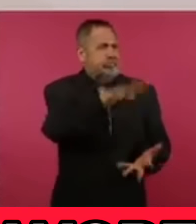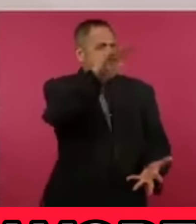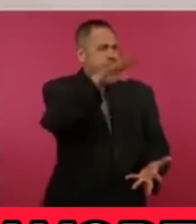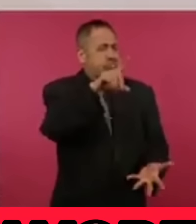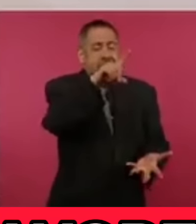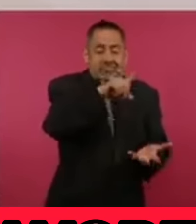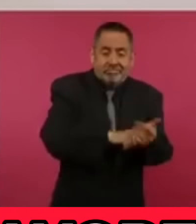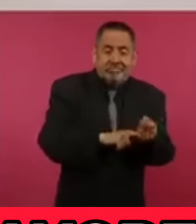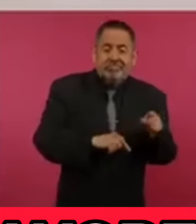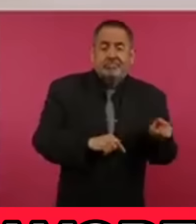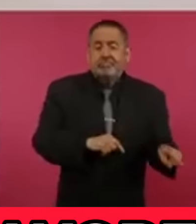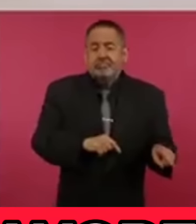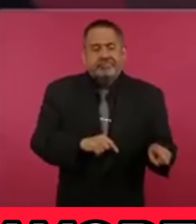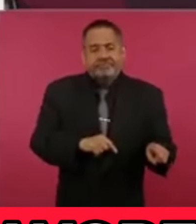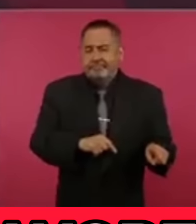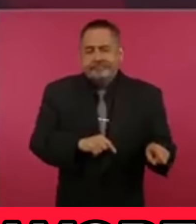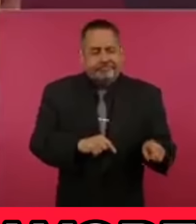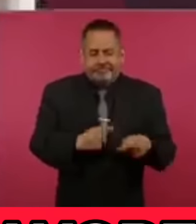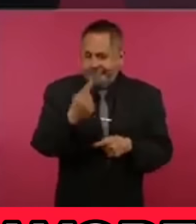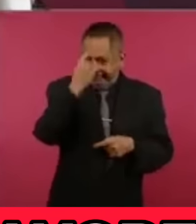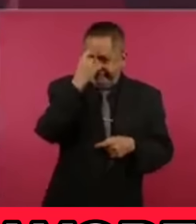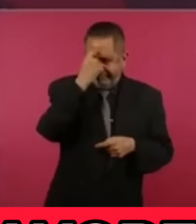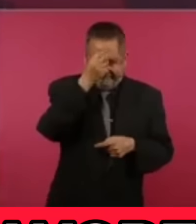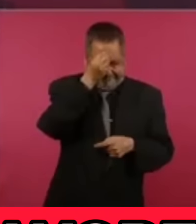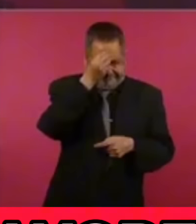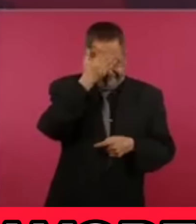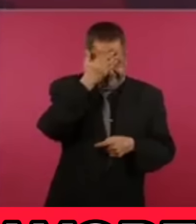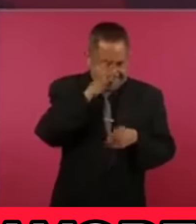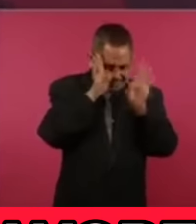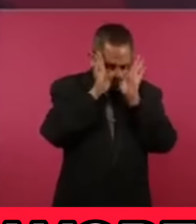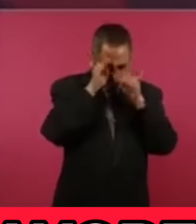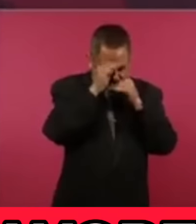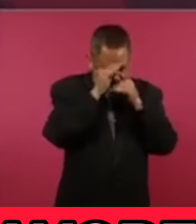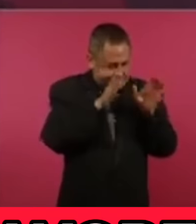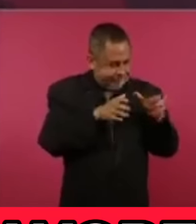predomina la mentalidad conservadora.